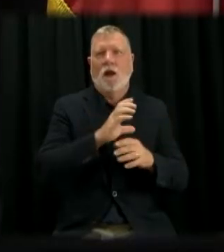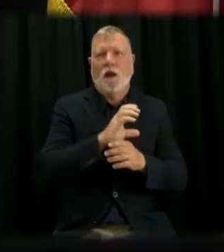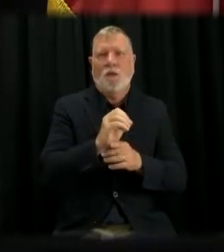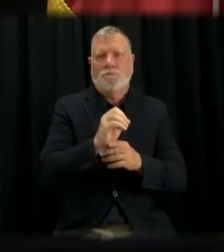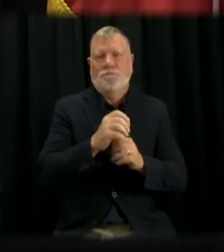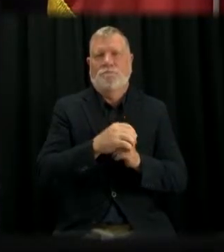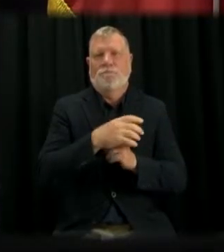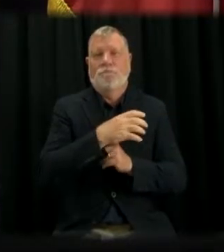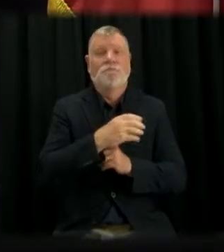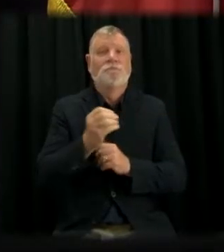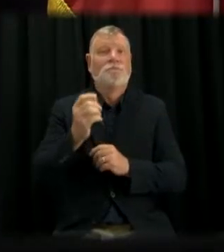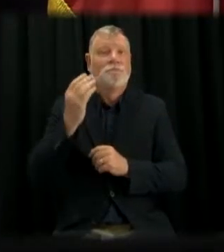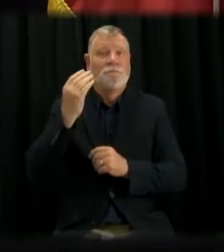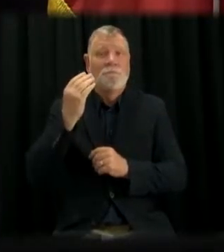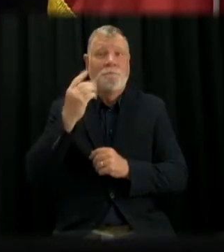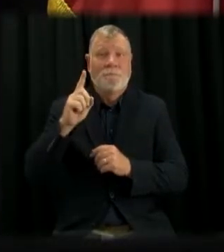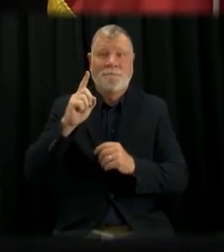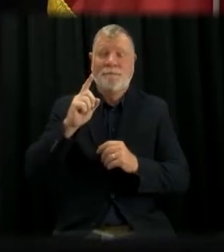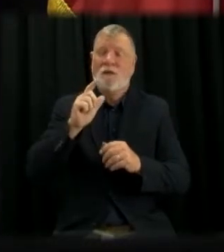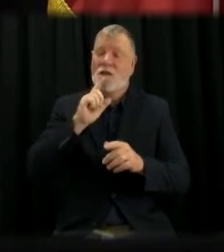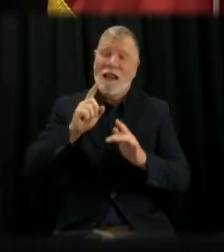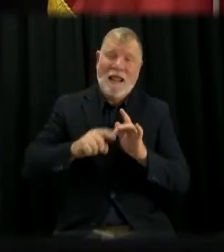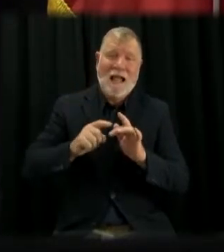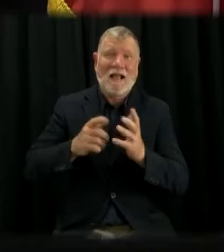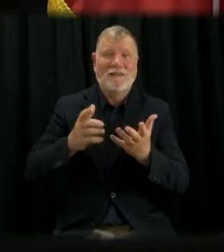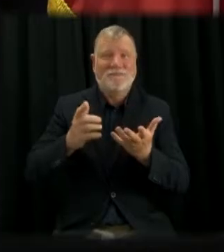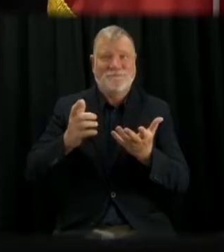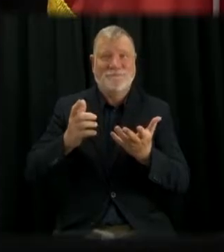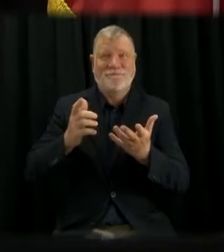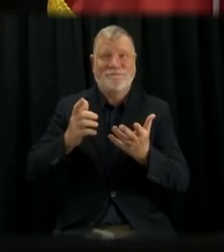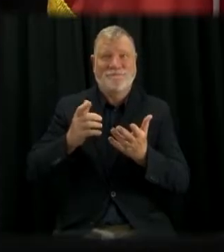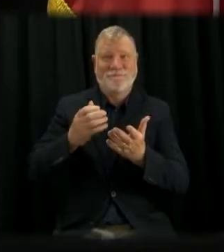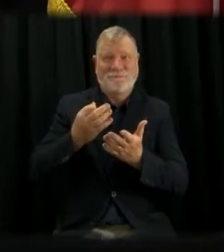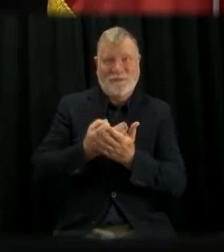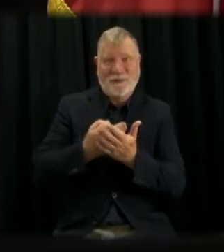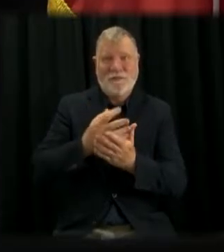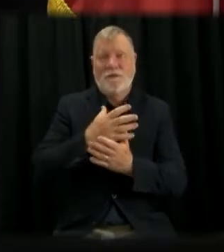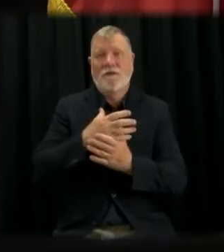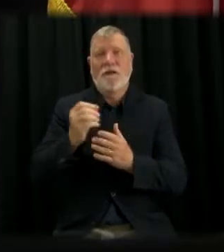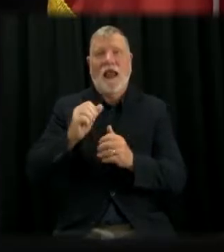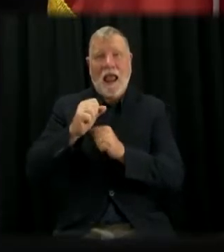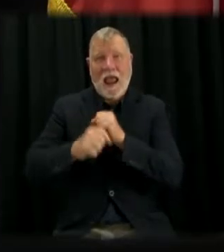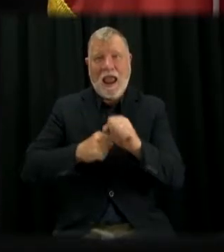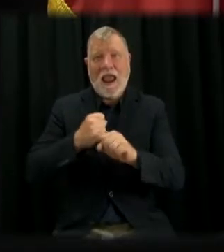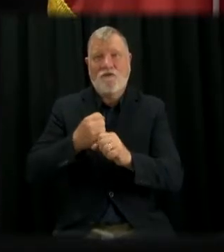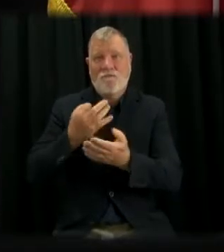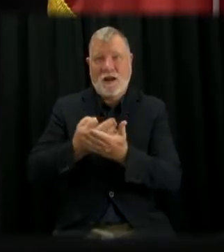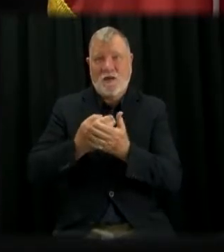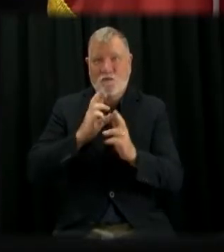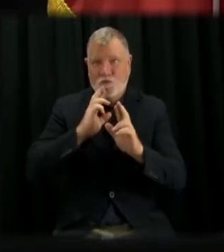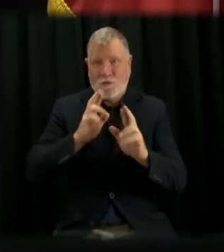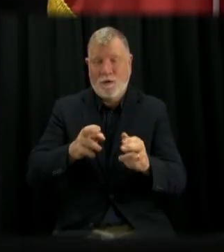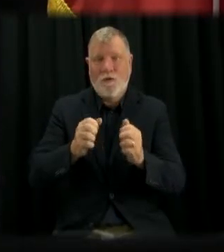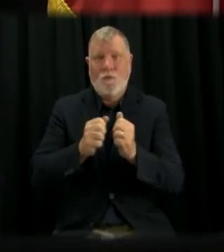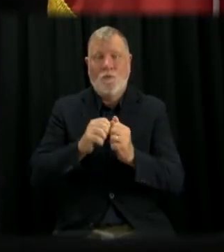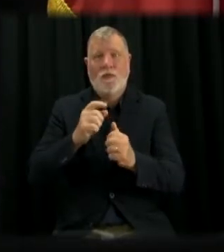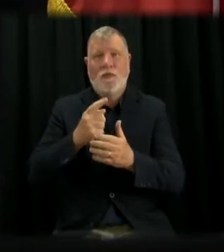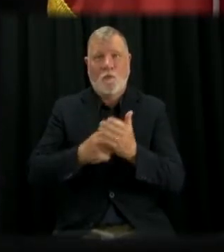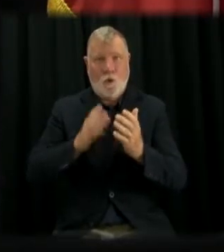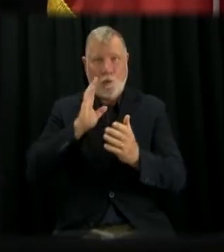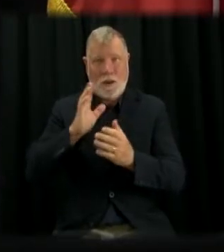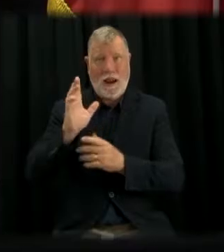de todo esto, a pesar de la falta de fiscalización de los años previos del gobierno y de los informes financieros